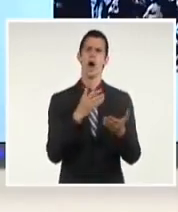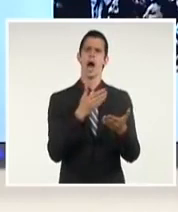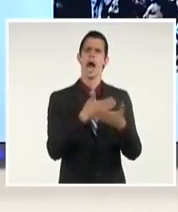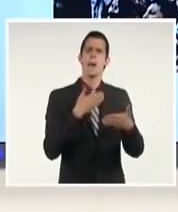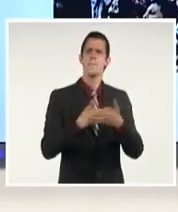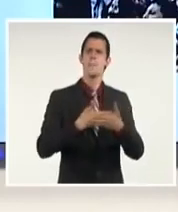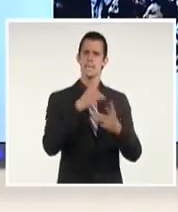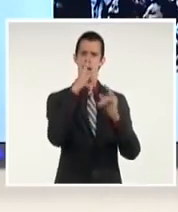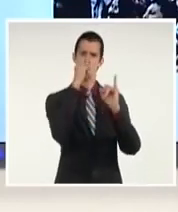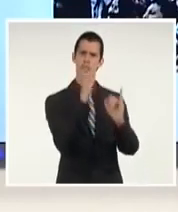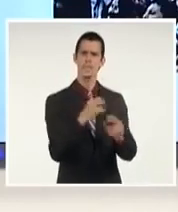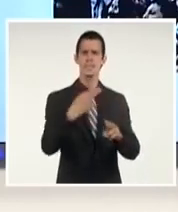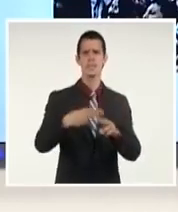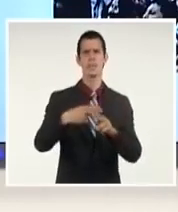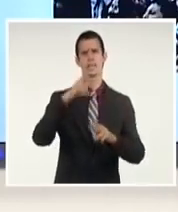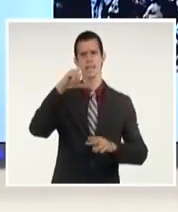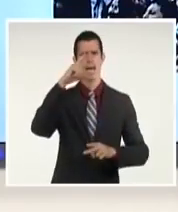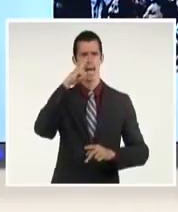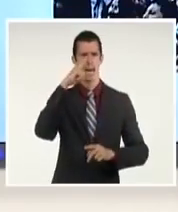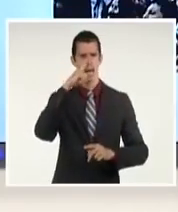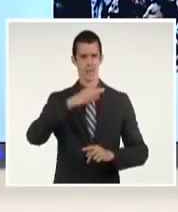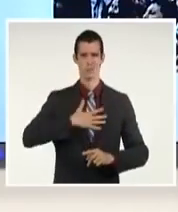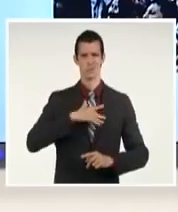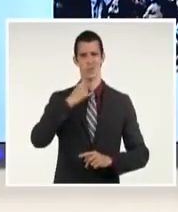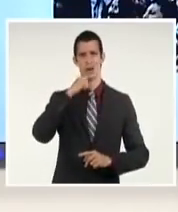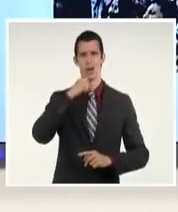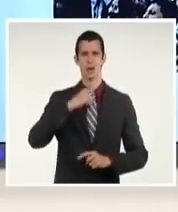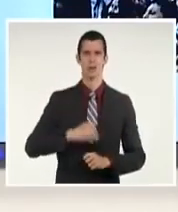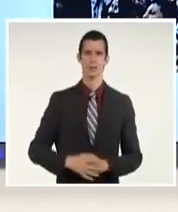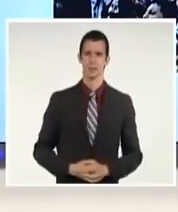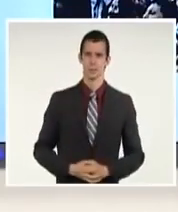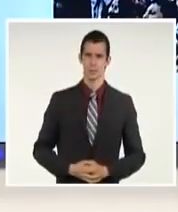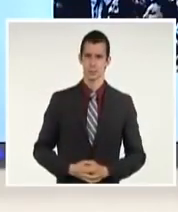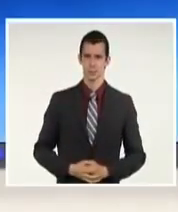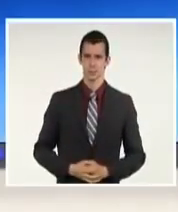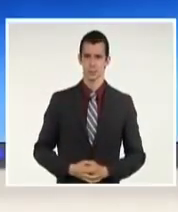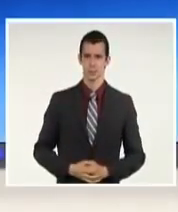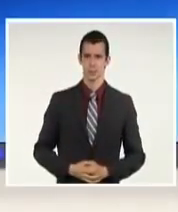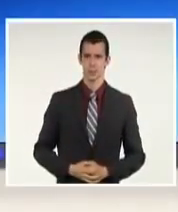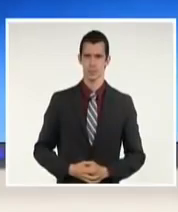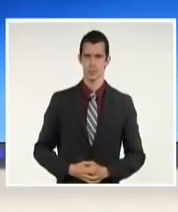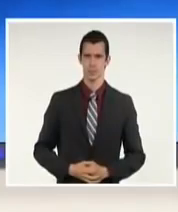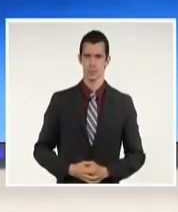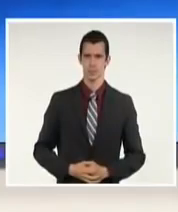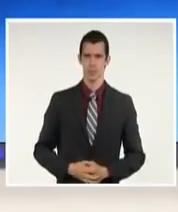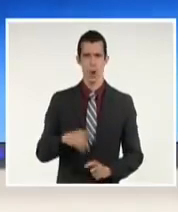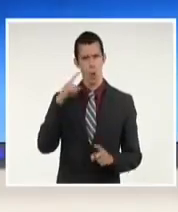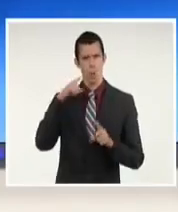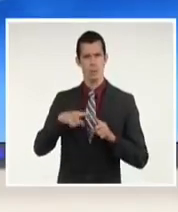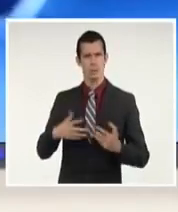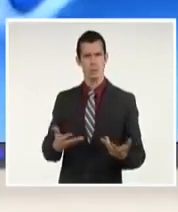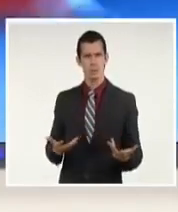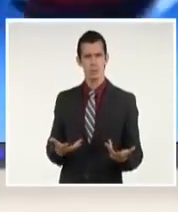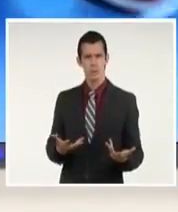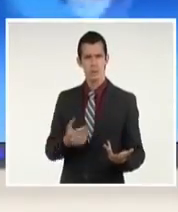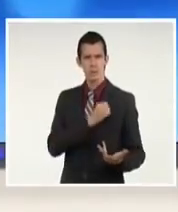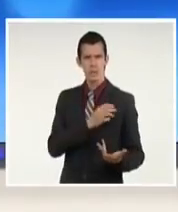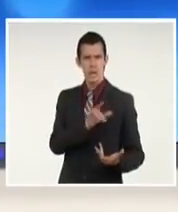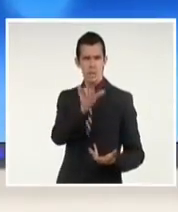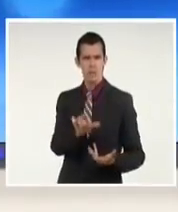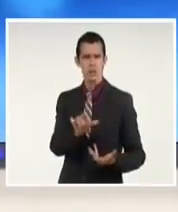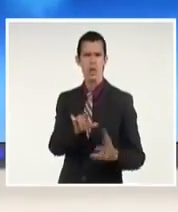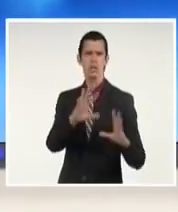pueden apreciar. Ahora, es que hay toda una campaña que no solamente busca crear una opinión negativa sobre nuestro país, incluso apelan a